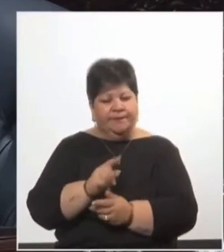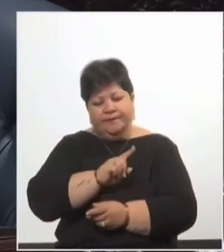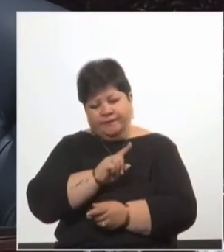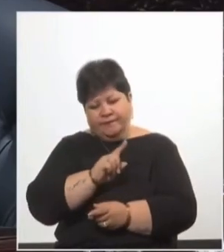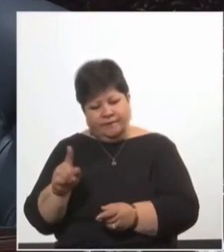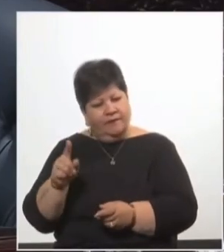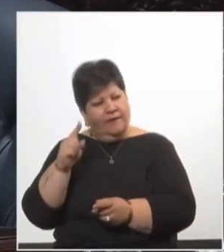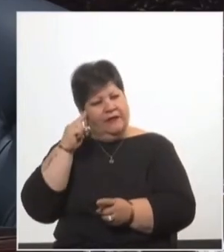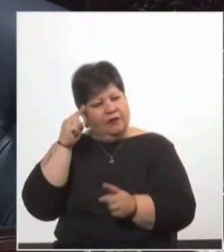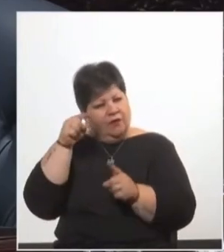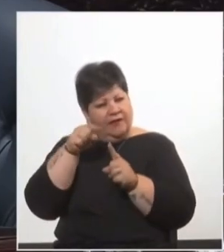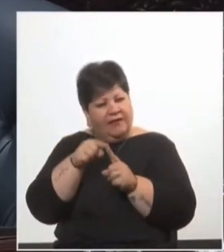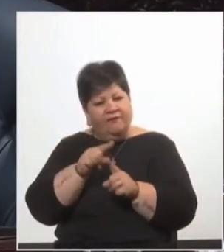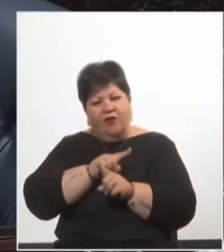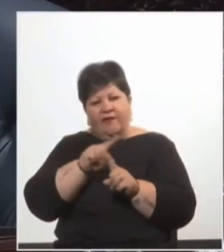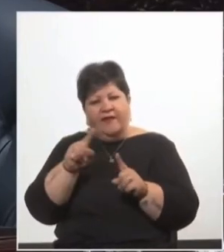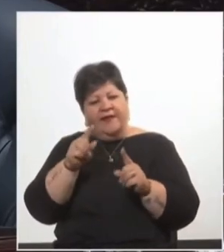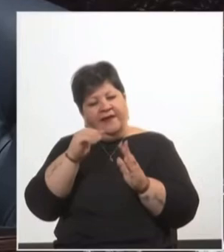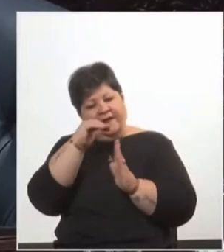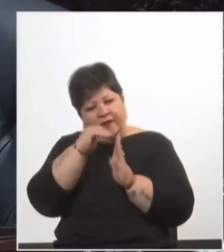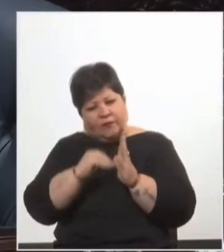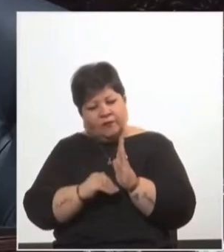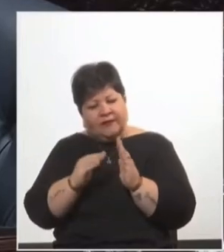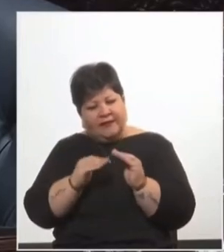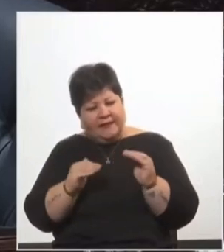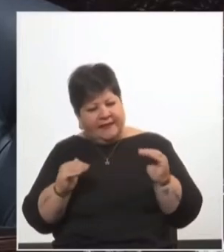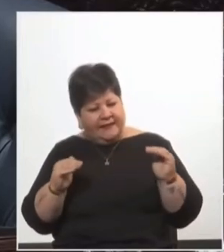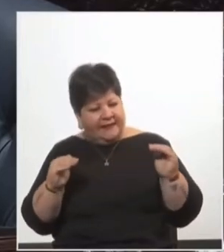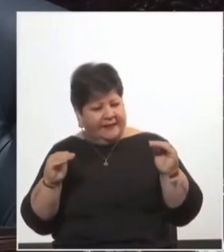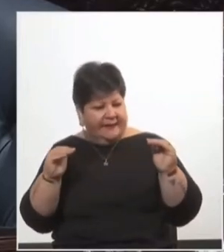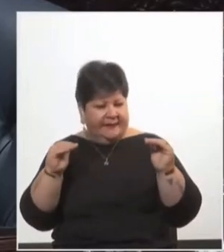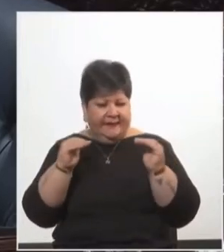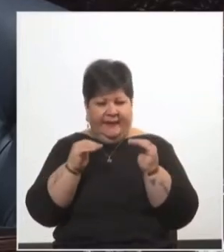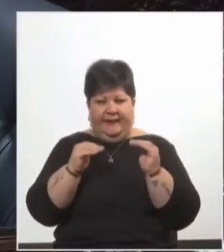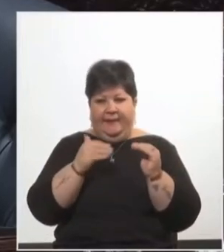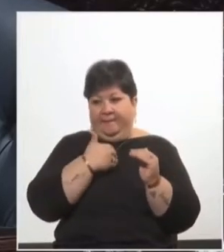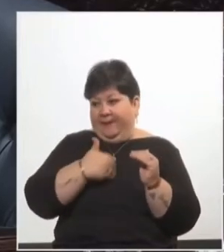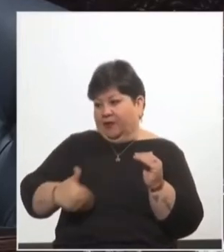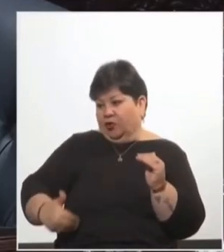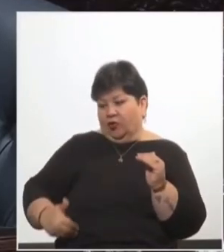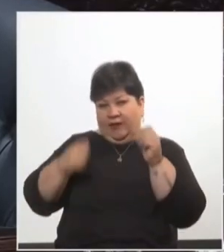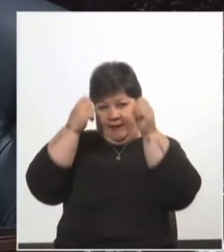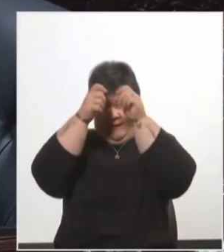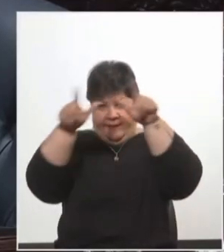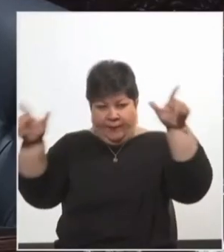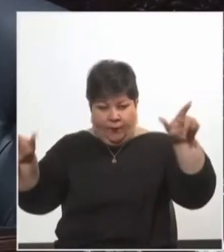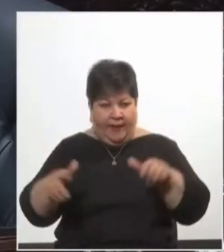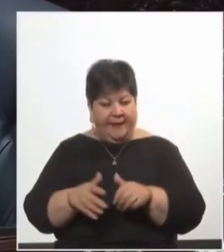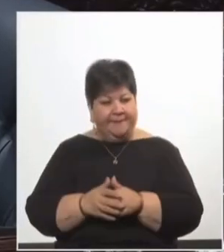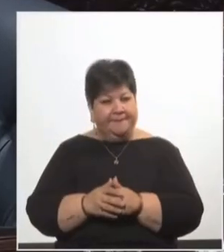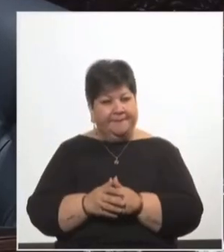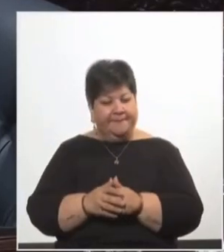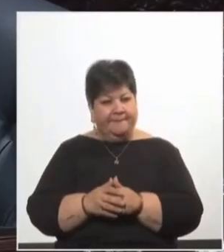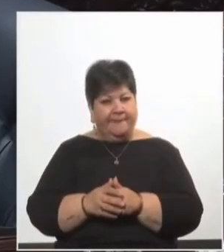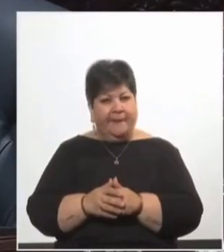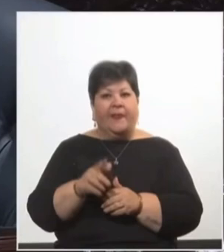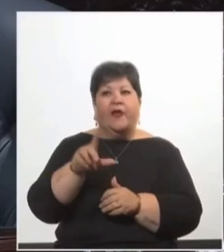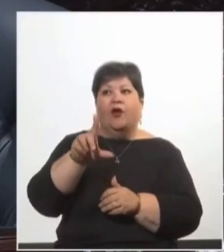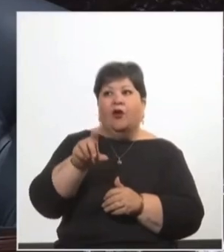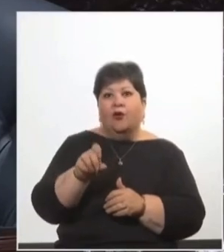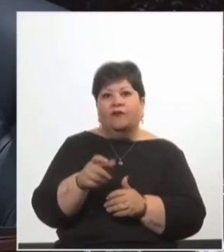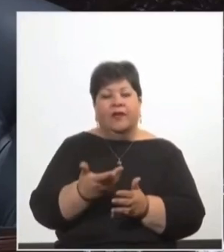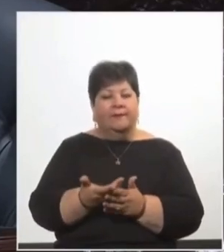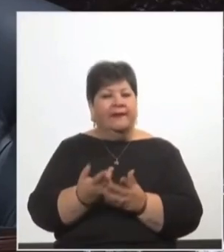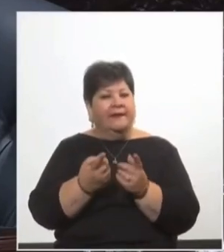apunta a reducir la inequidad del muy bajo nivel de aportación patronal rural, que obviamente tiene que